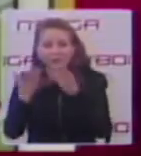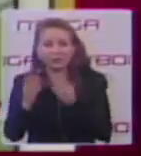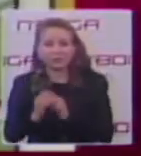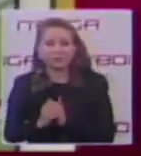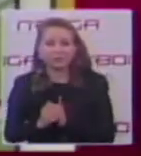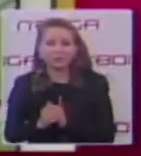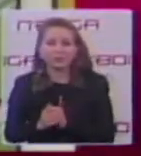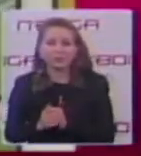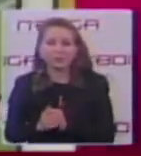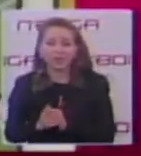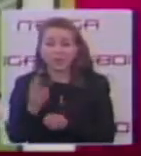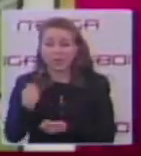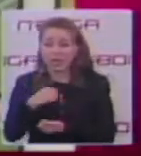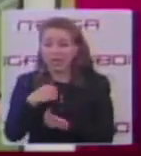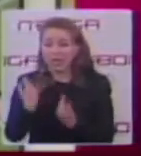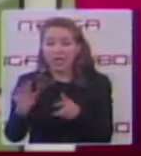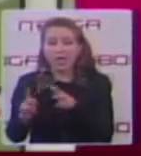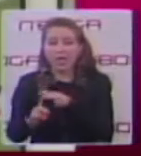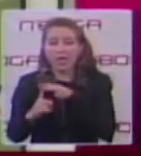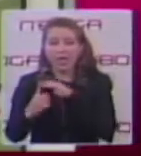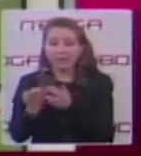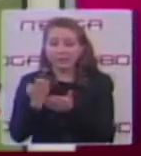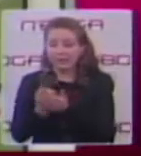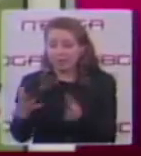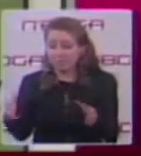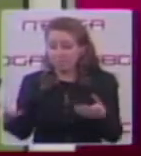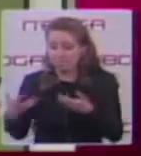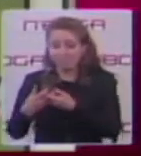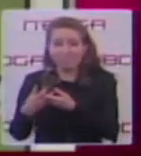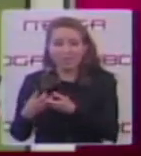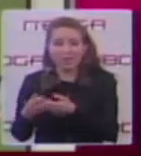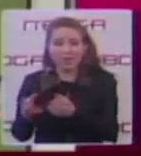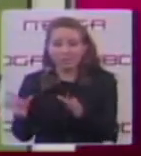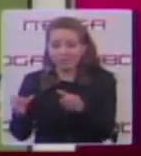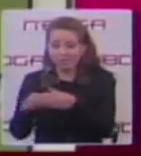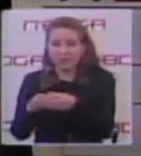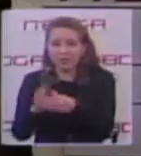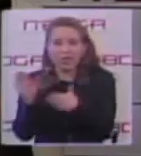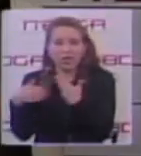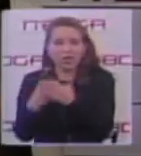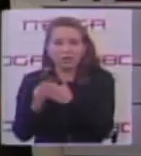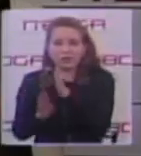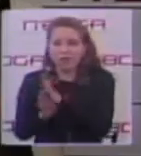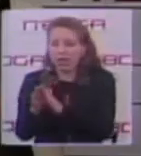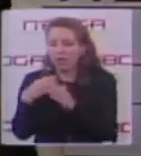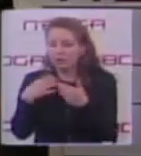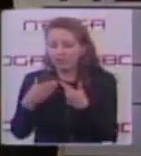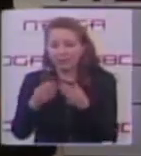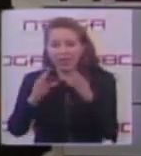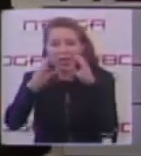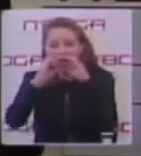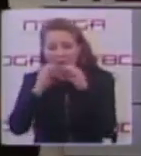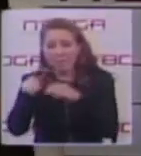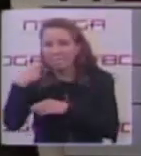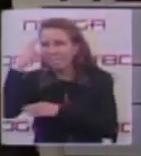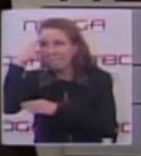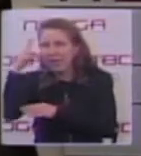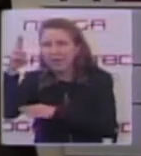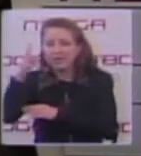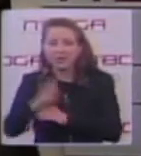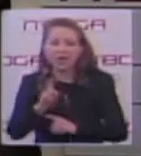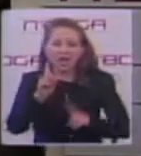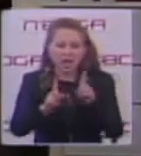Nuestro emprendimiento, Ya los, esta adquisición, esta fusión, conlleva el desarrollo de tortas mexicanas y ciertos